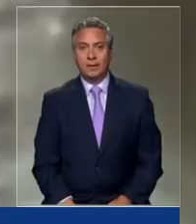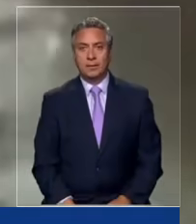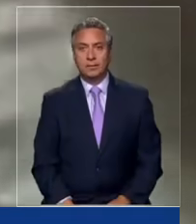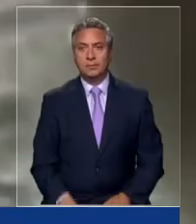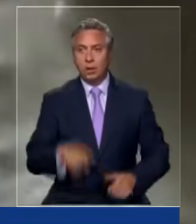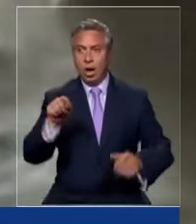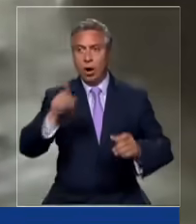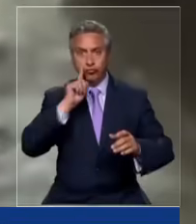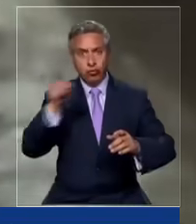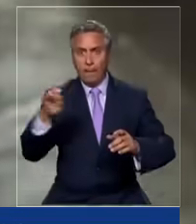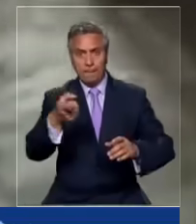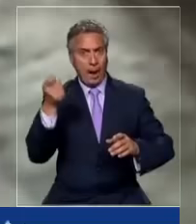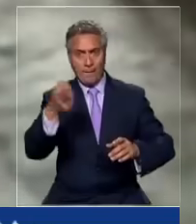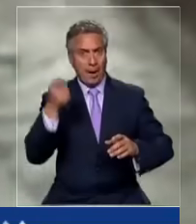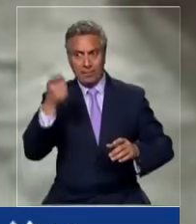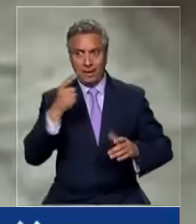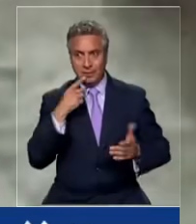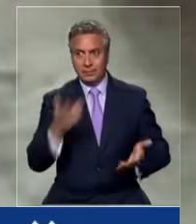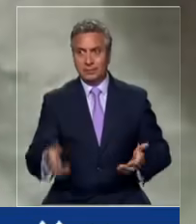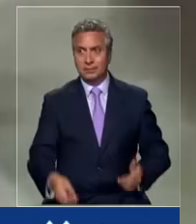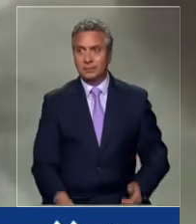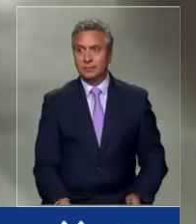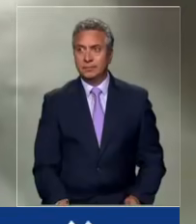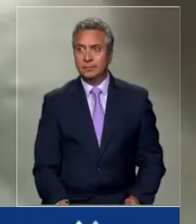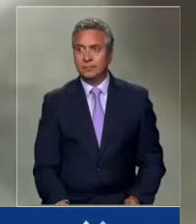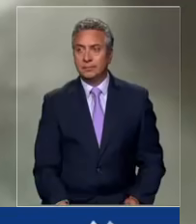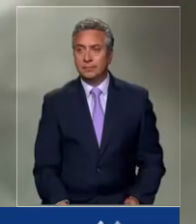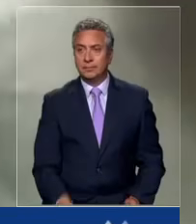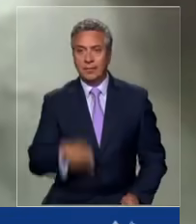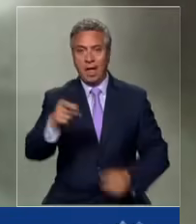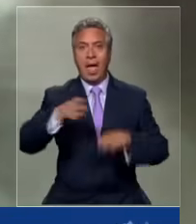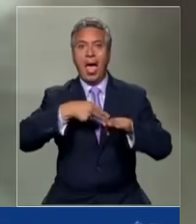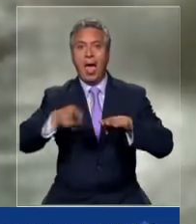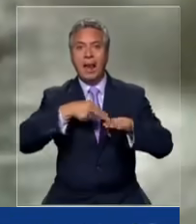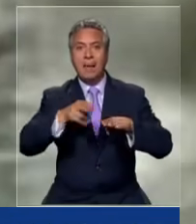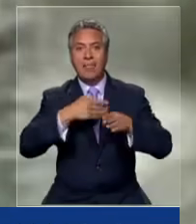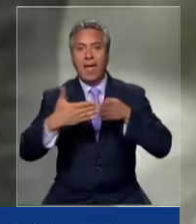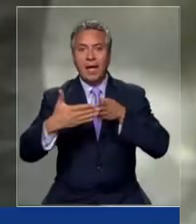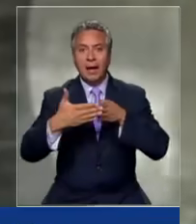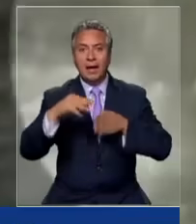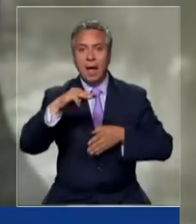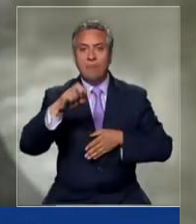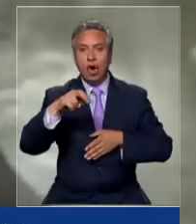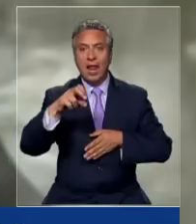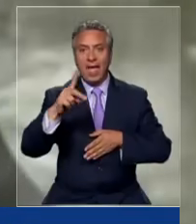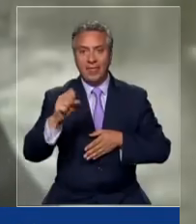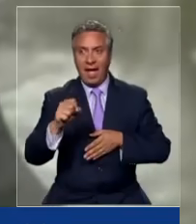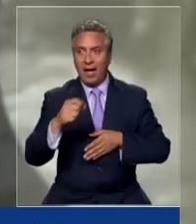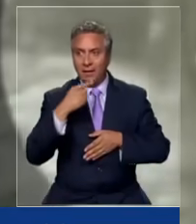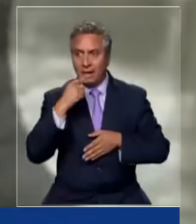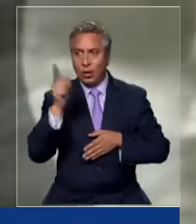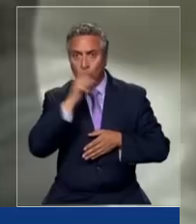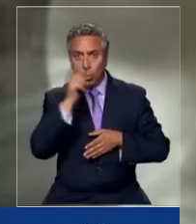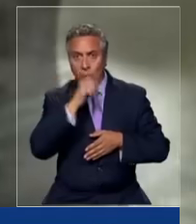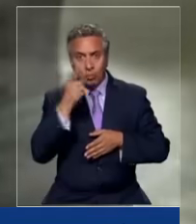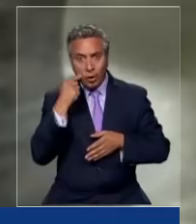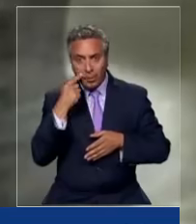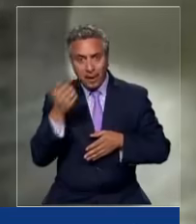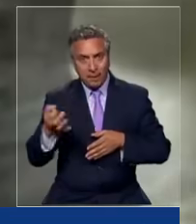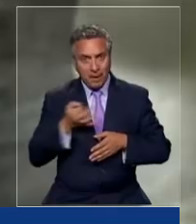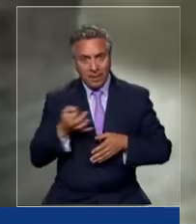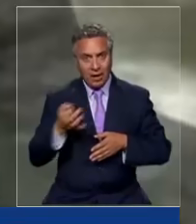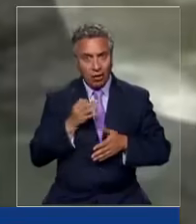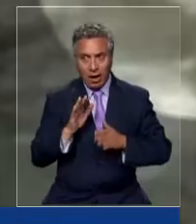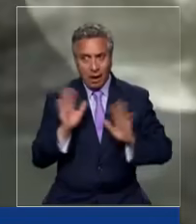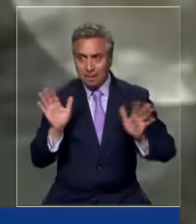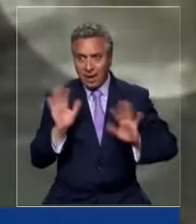Están disparando. Mira, está ahí en el Alameda con moneda. Fue lo último que me dijo el recurrente. Después